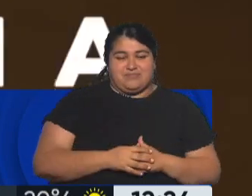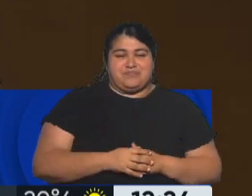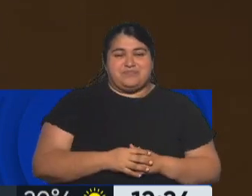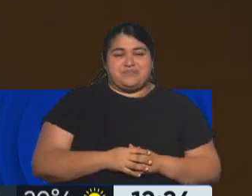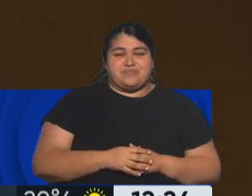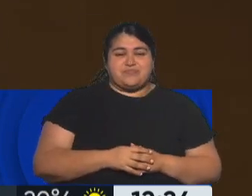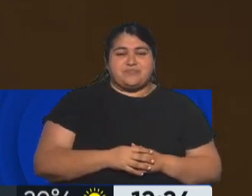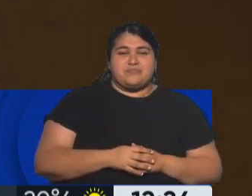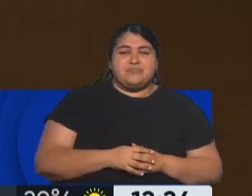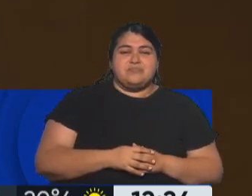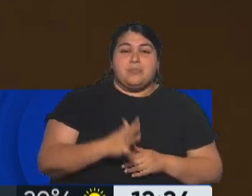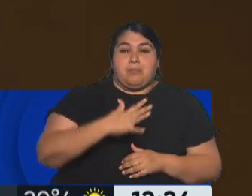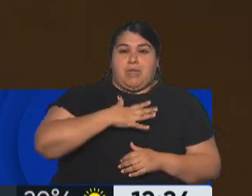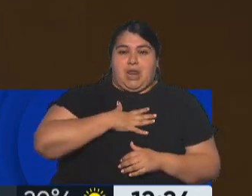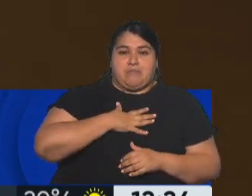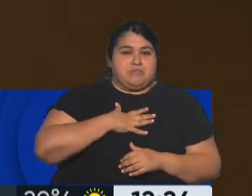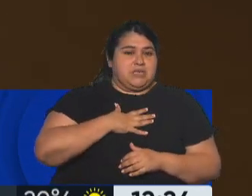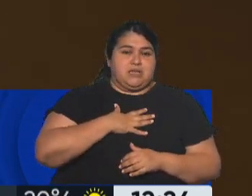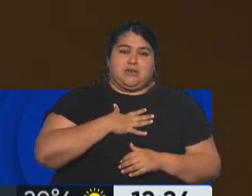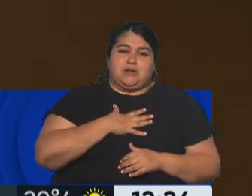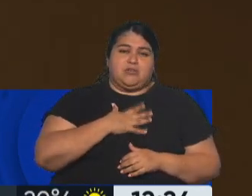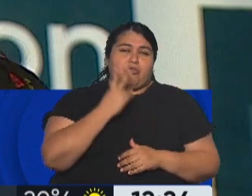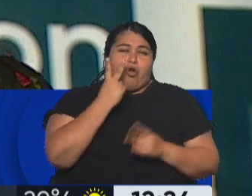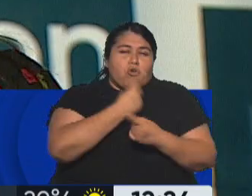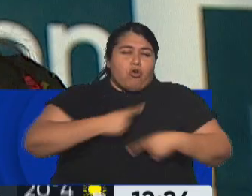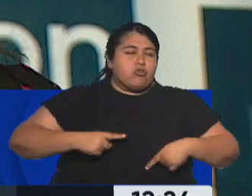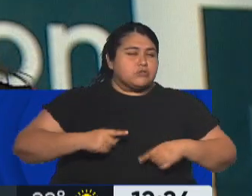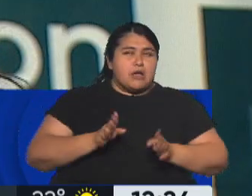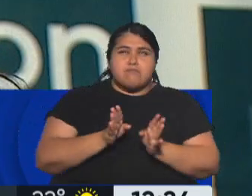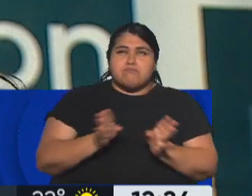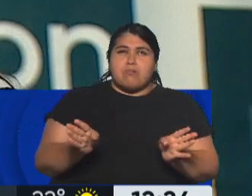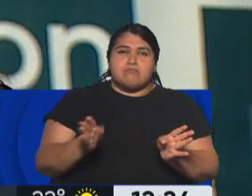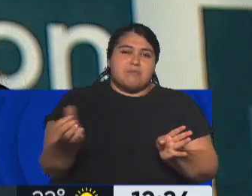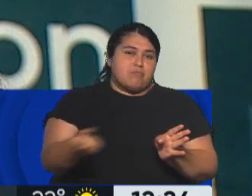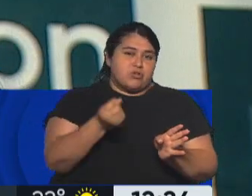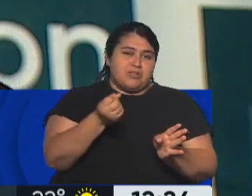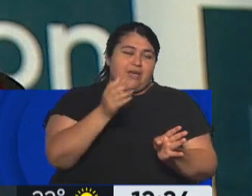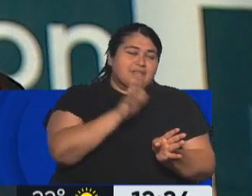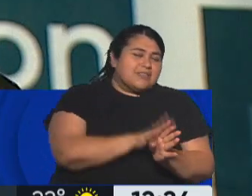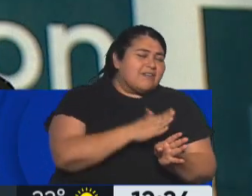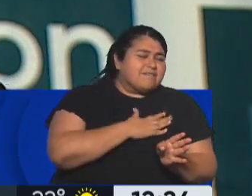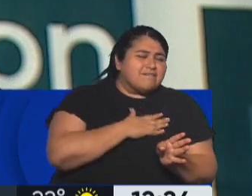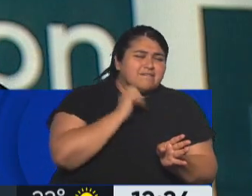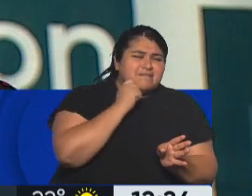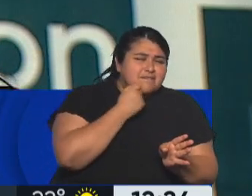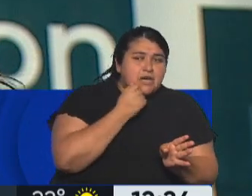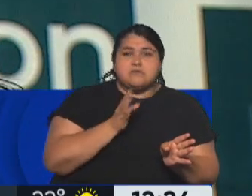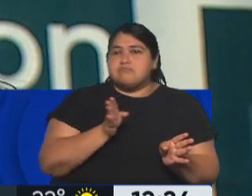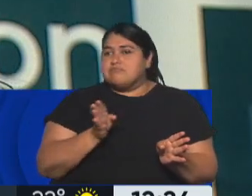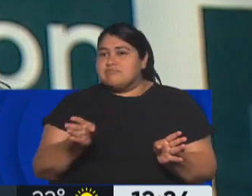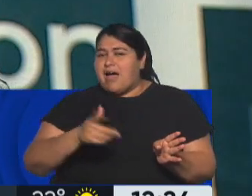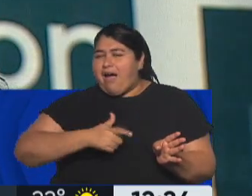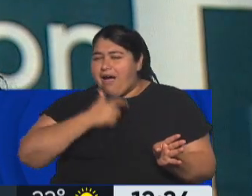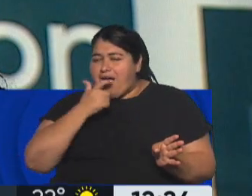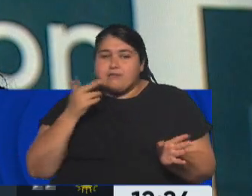que para mí hay dos dos ramas muy importantes que es mucha ternura y mucha risa eh Y para mí la fusión de las dos cosas Me